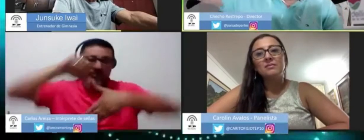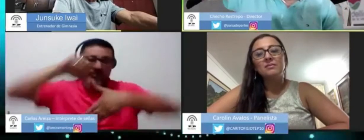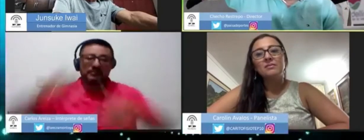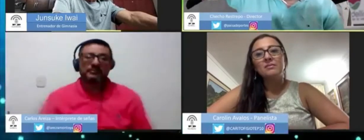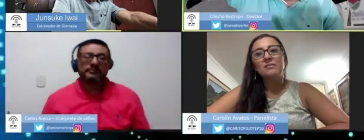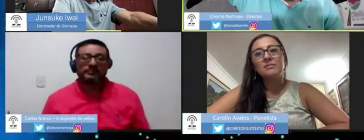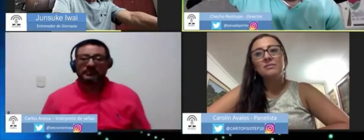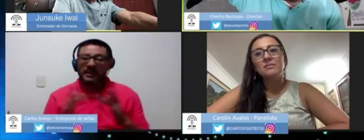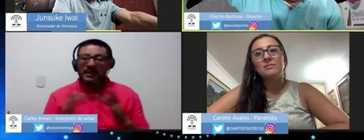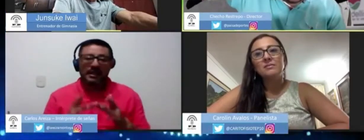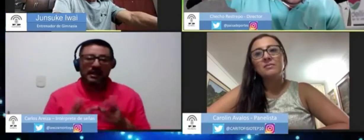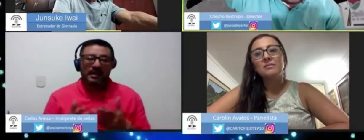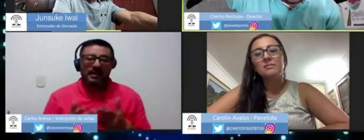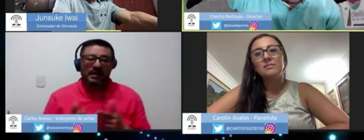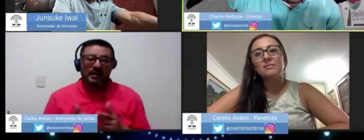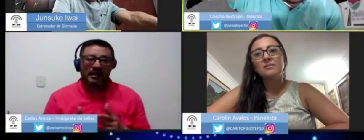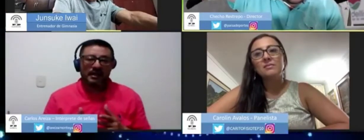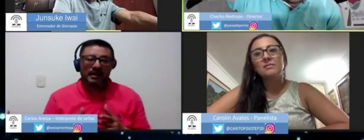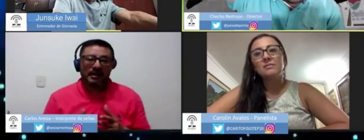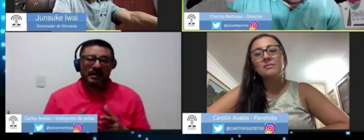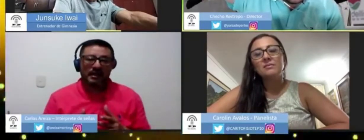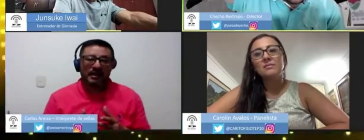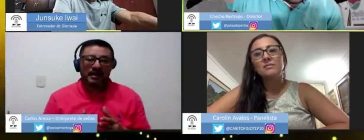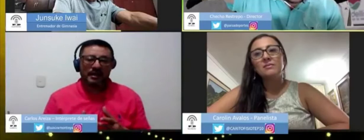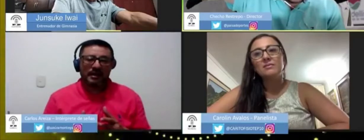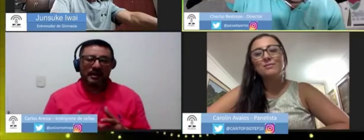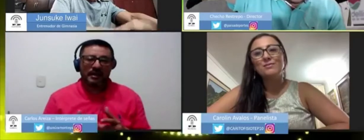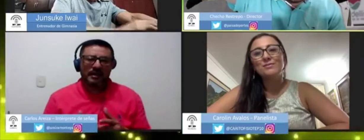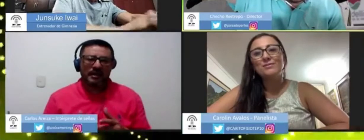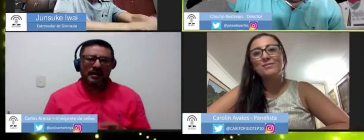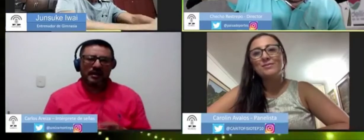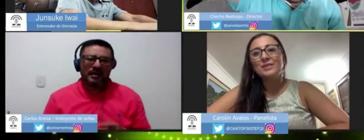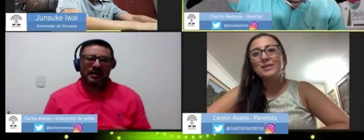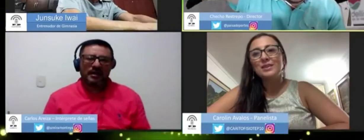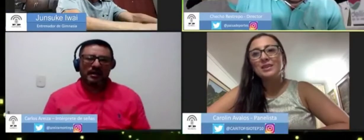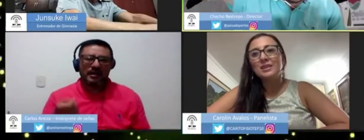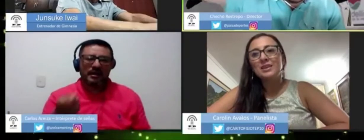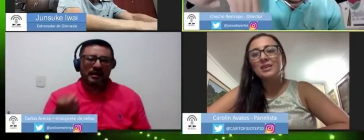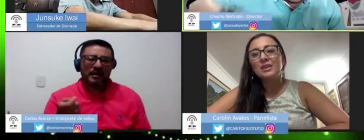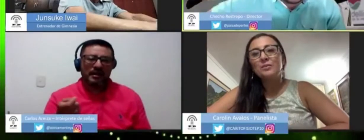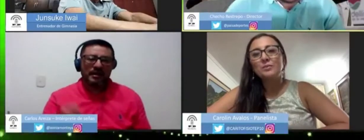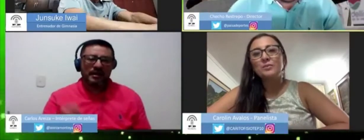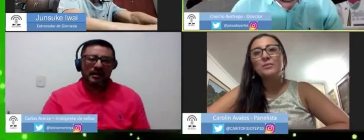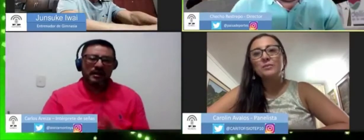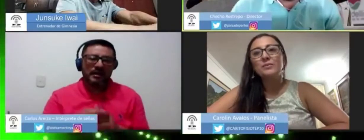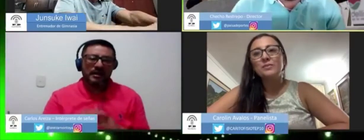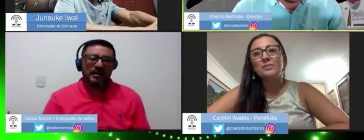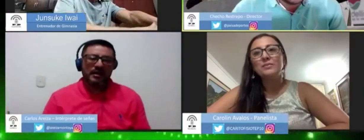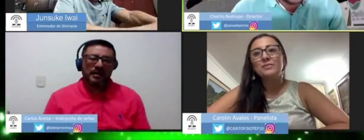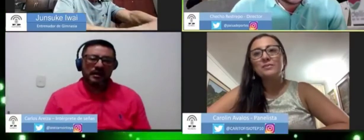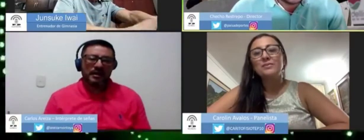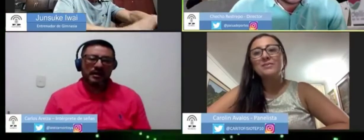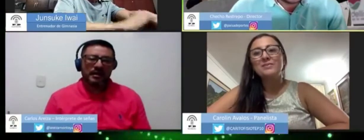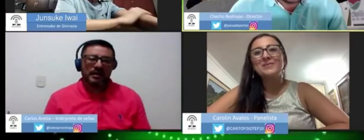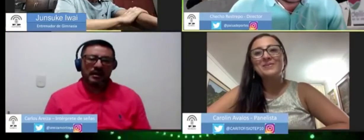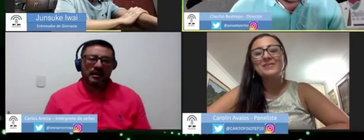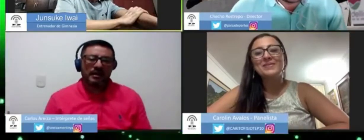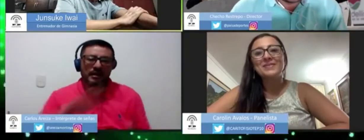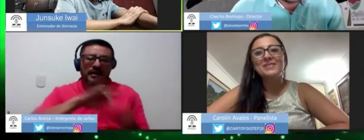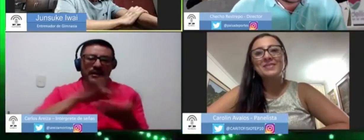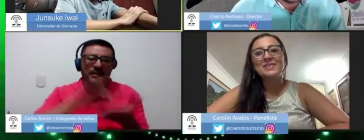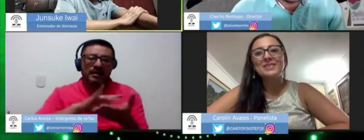al lado del periódico El Mundo, por allá por cerquita a la Cuarta, sí, Brigada, sí. Por allá lo llevaron, sí. Yo recuerdo. Sí, sí.